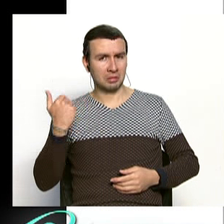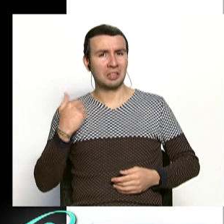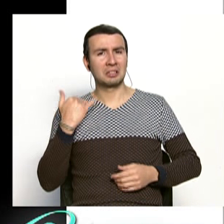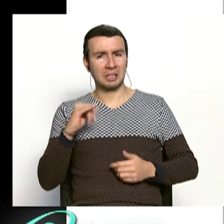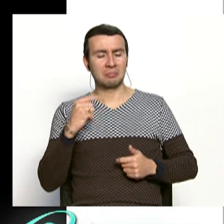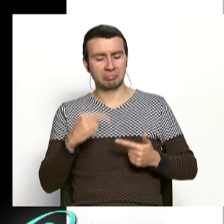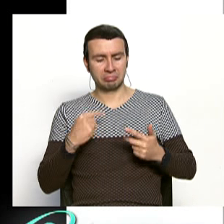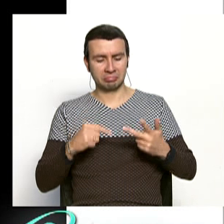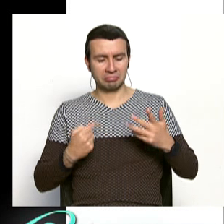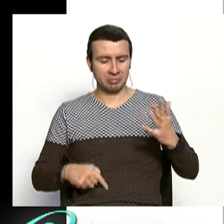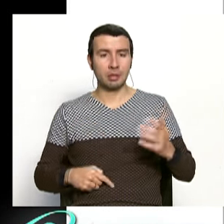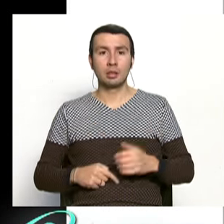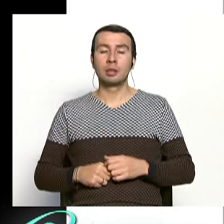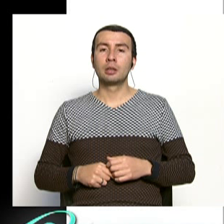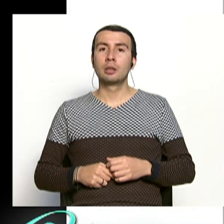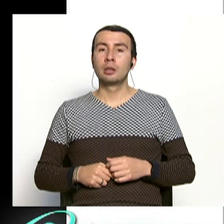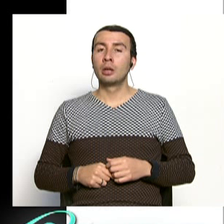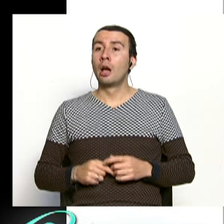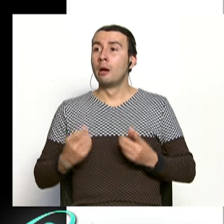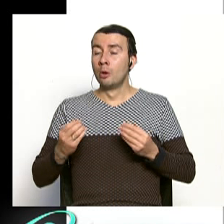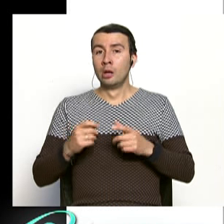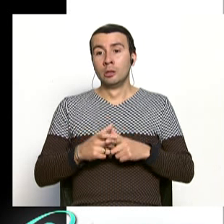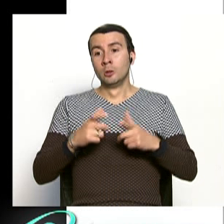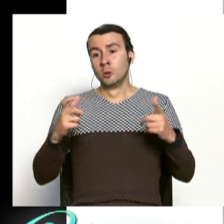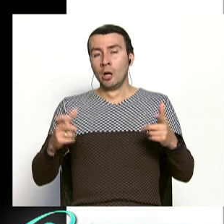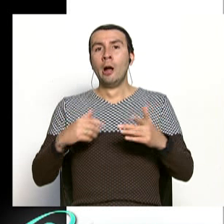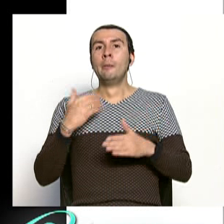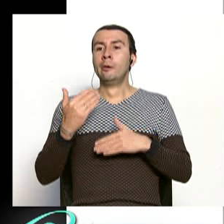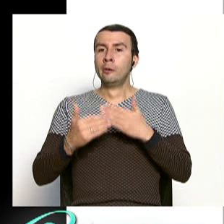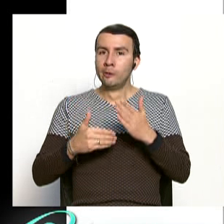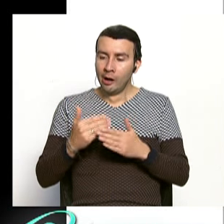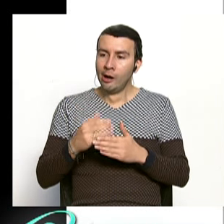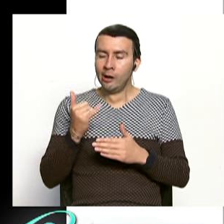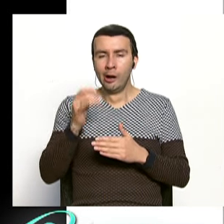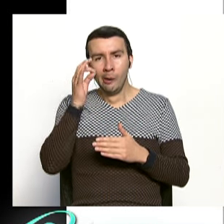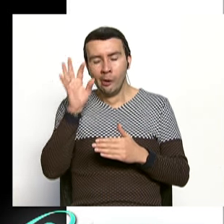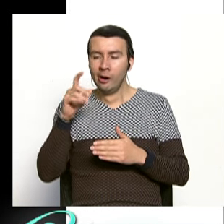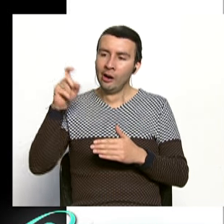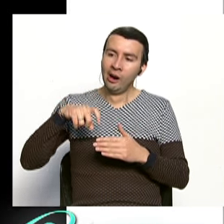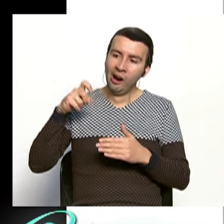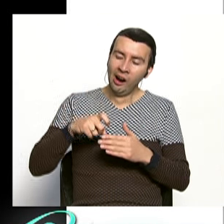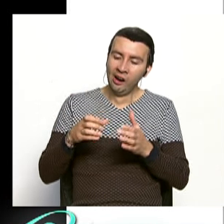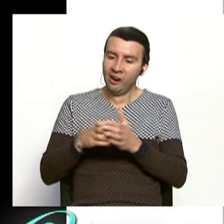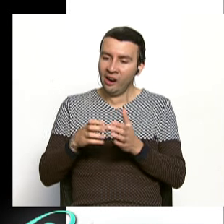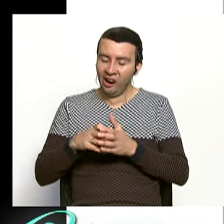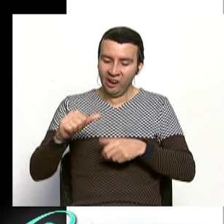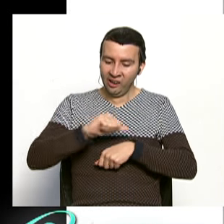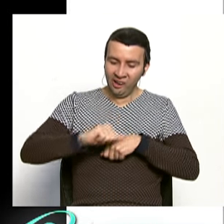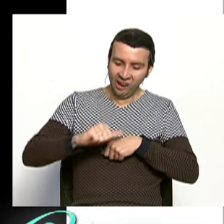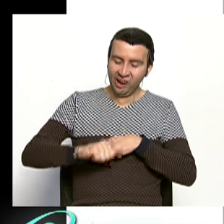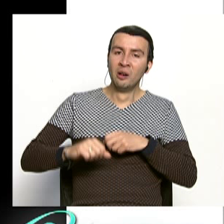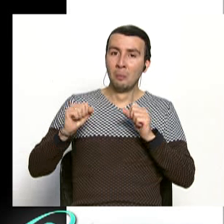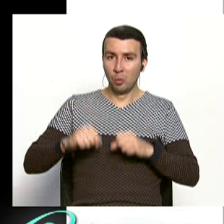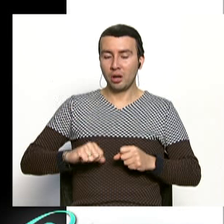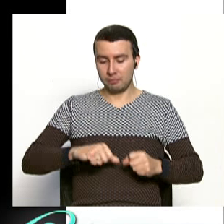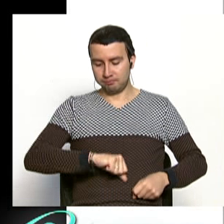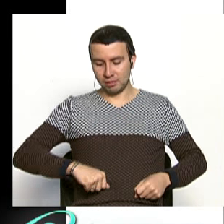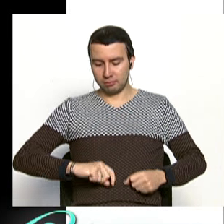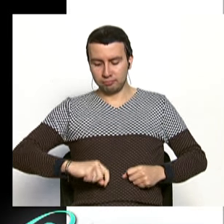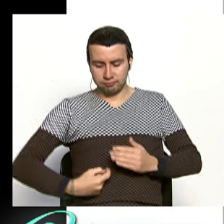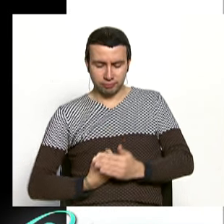hablado y en general la inmensa mayoría de los procedimientos que puedan requerir un tratamiento quirúrgico se pueden hacer por laparoscopia